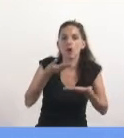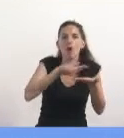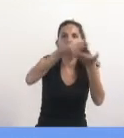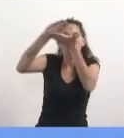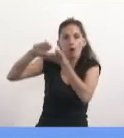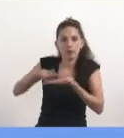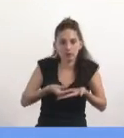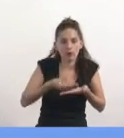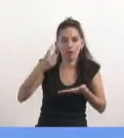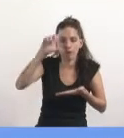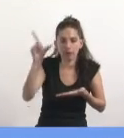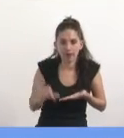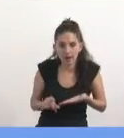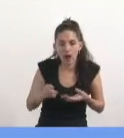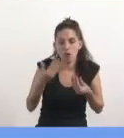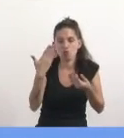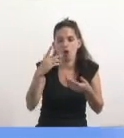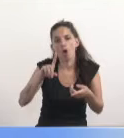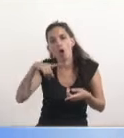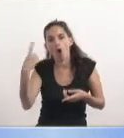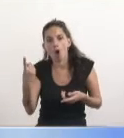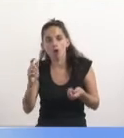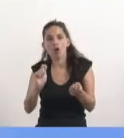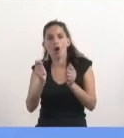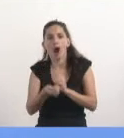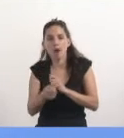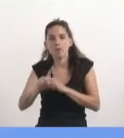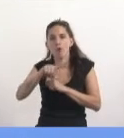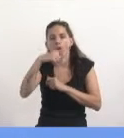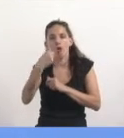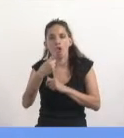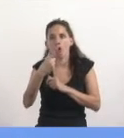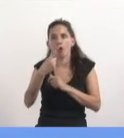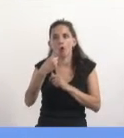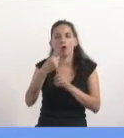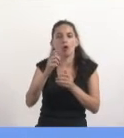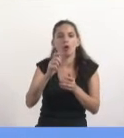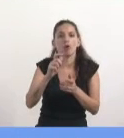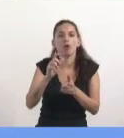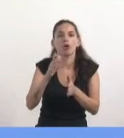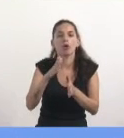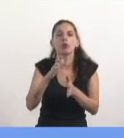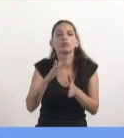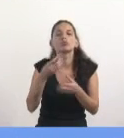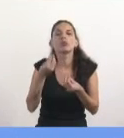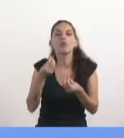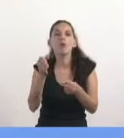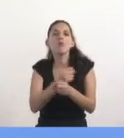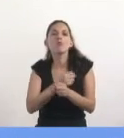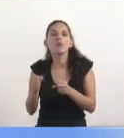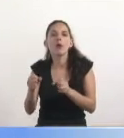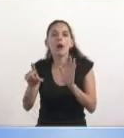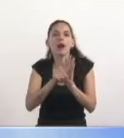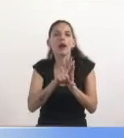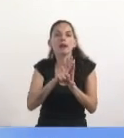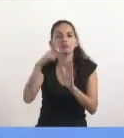Puede establecer otro mecanismo, puede ser con otro método de transferencia, pero los recursos deben estar garantizados y además deben ser aprobados por ley del